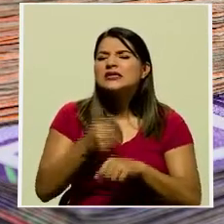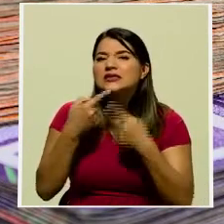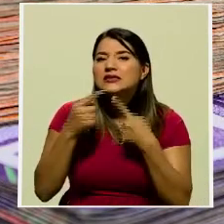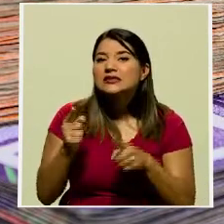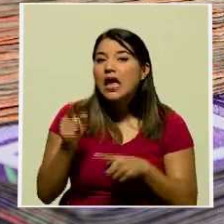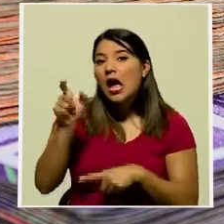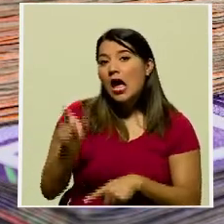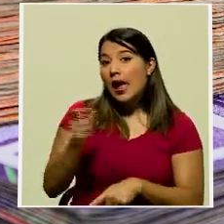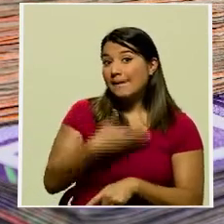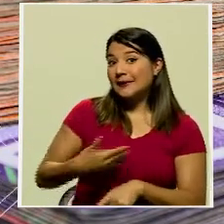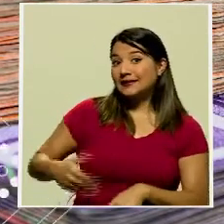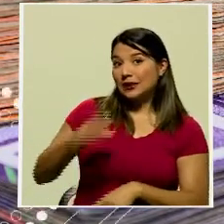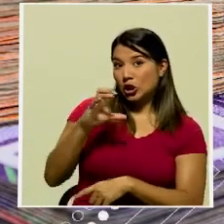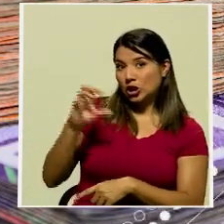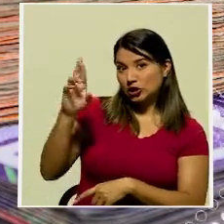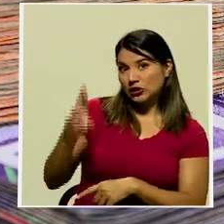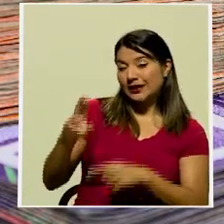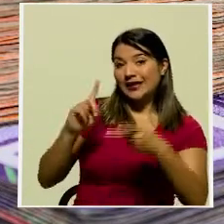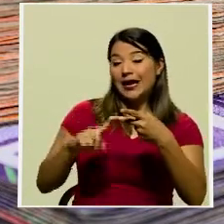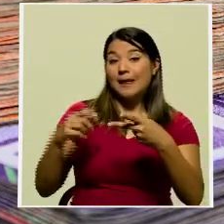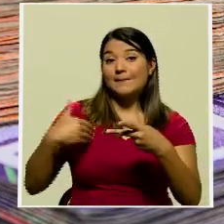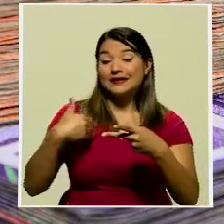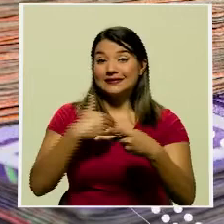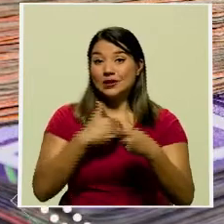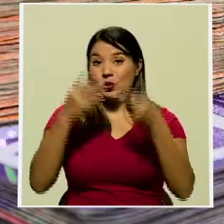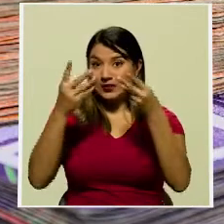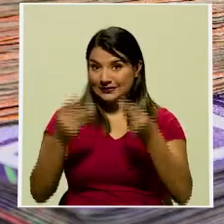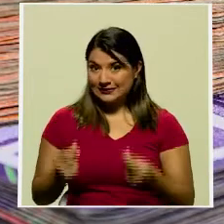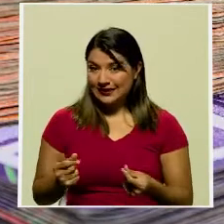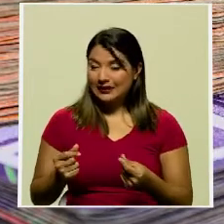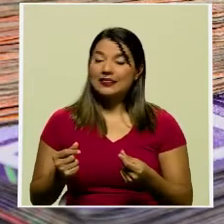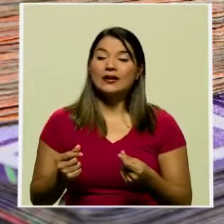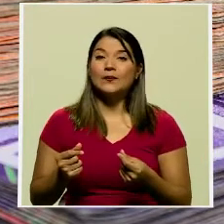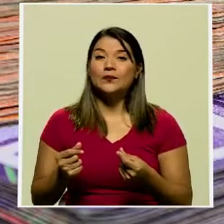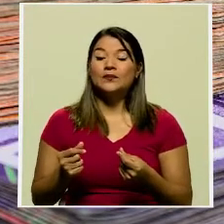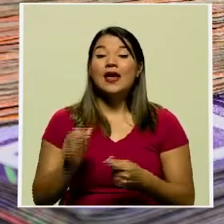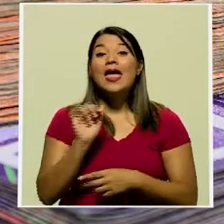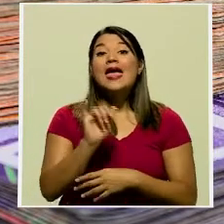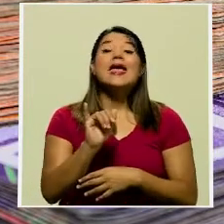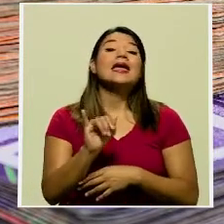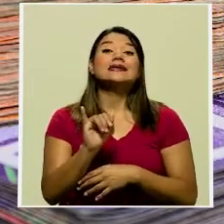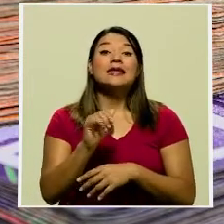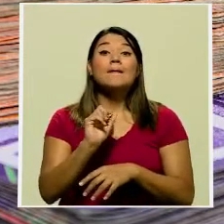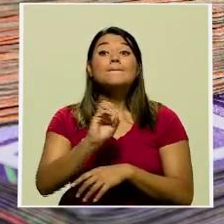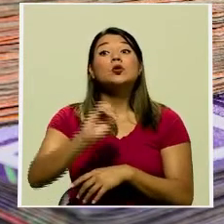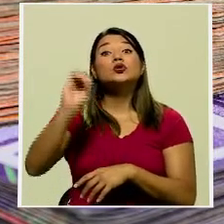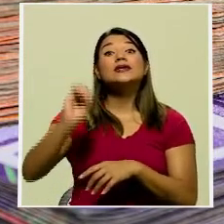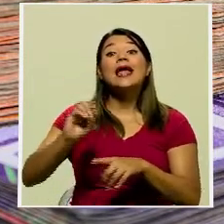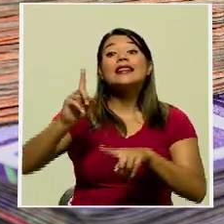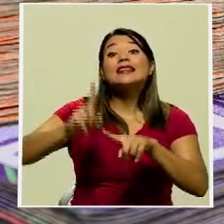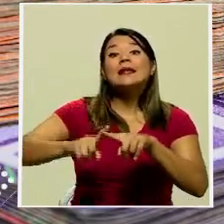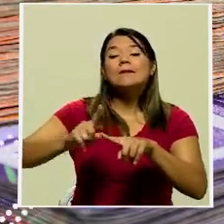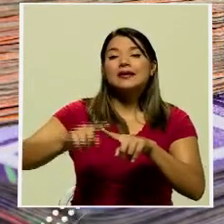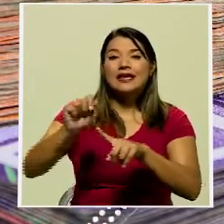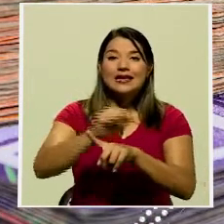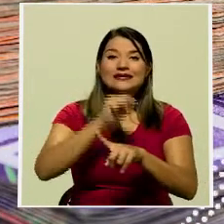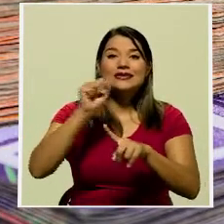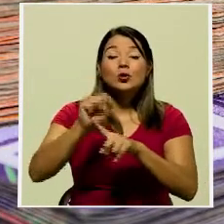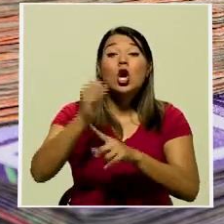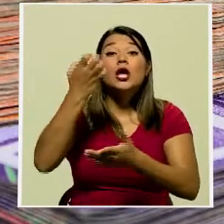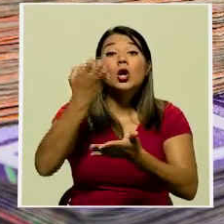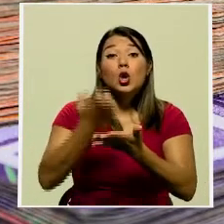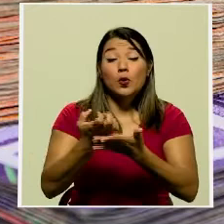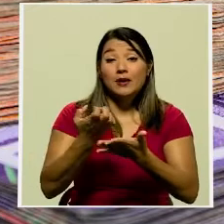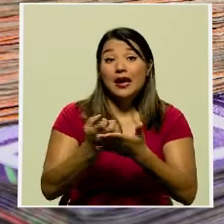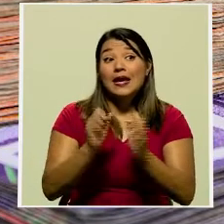como también por el Ministerio de Hacienda. Esto se tomará de acuerdo a la situación económica que